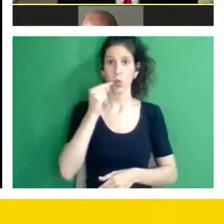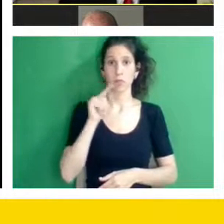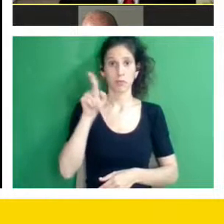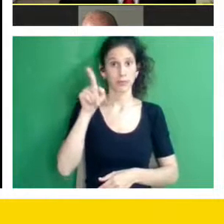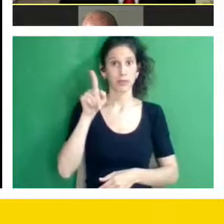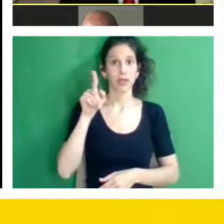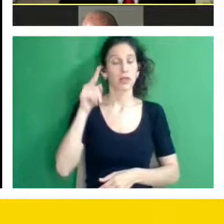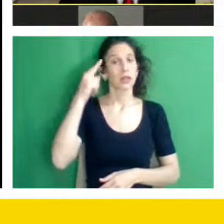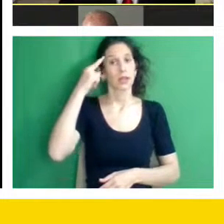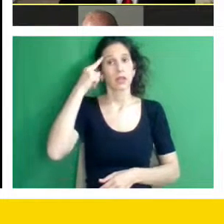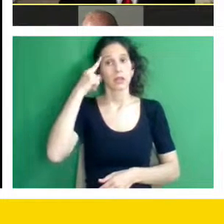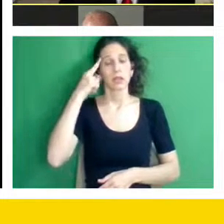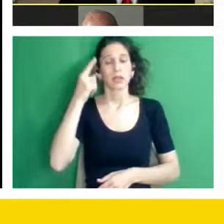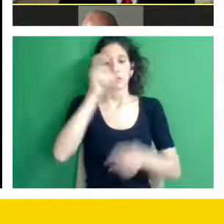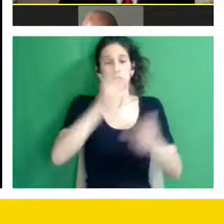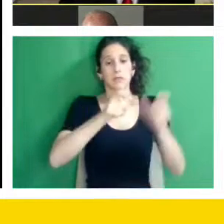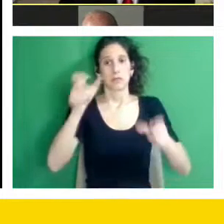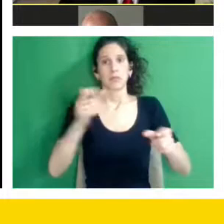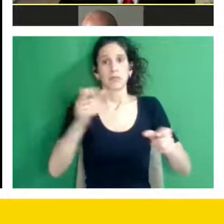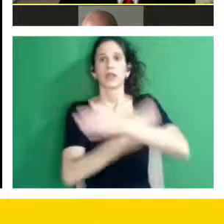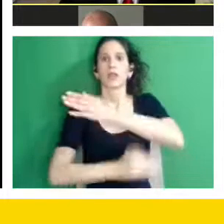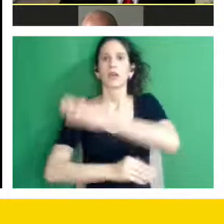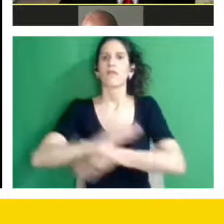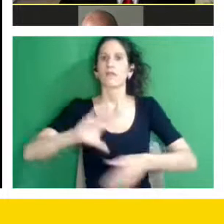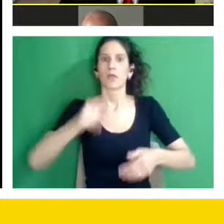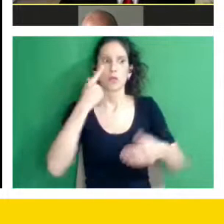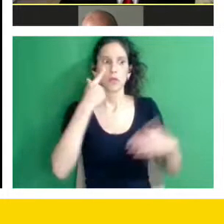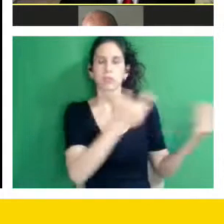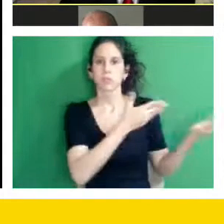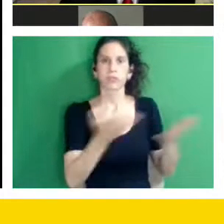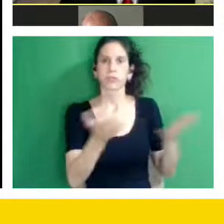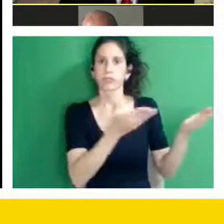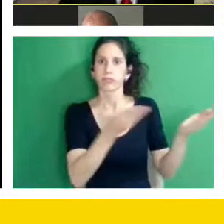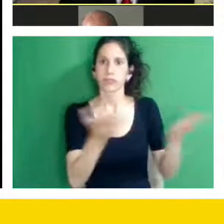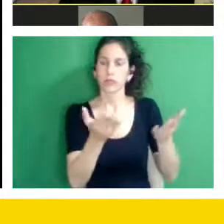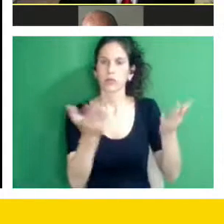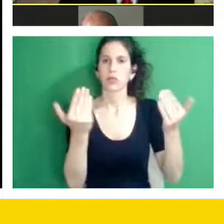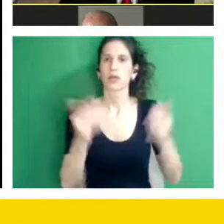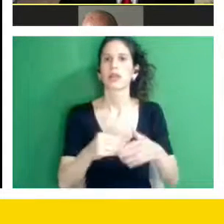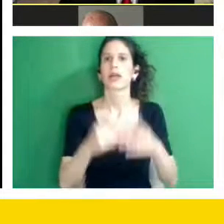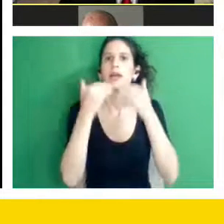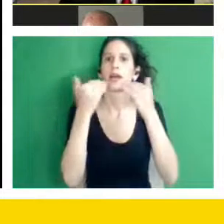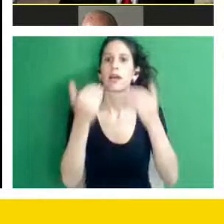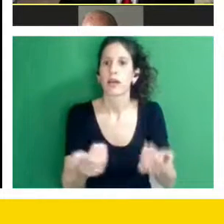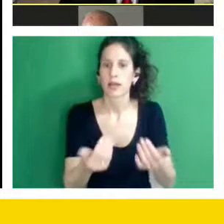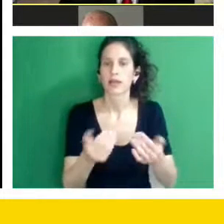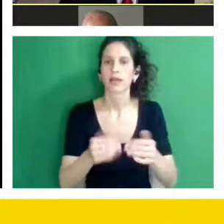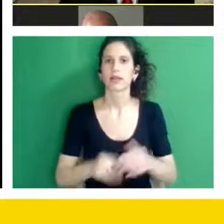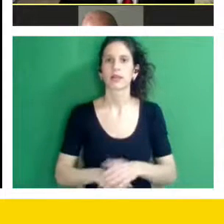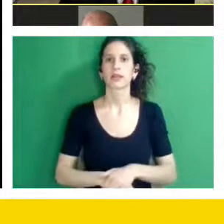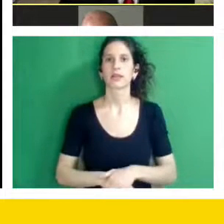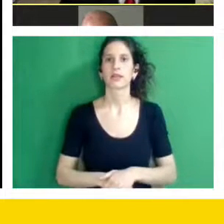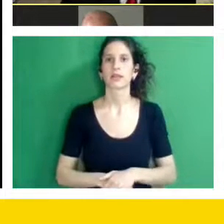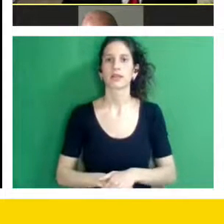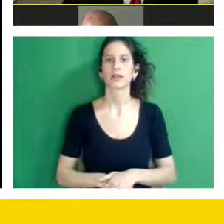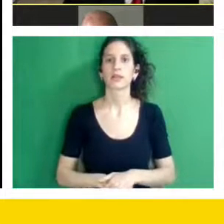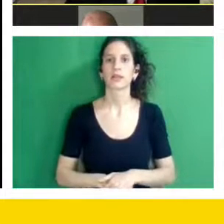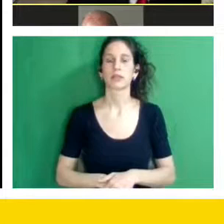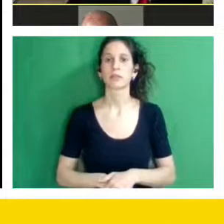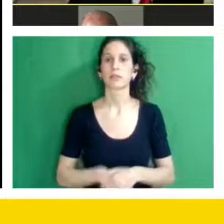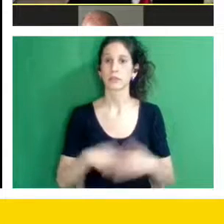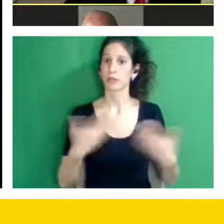discapacidad seamos visibles, podemos hacernos visibles para el Estado y, como son nuestros deseos, que nos ayude a